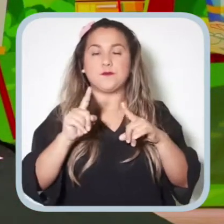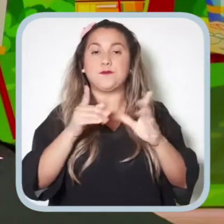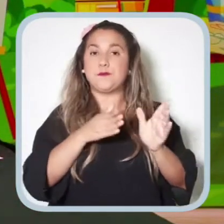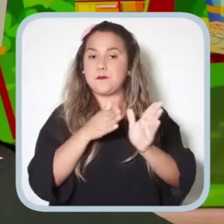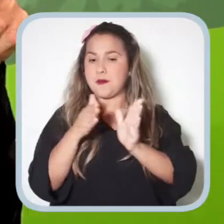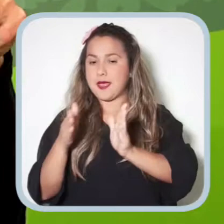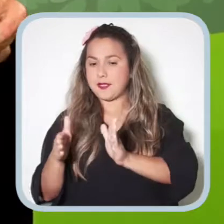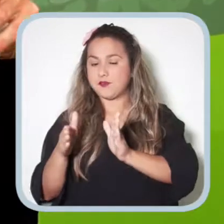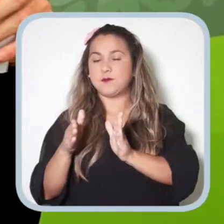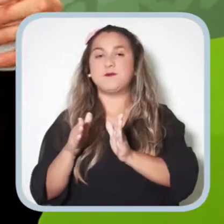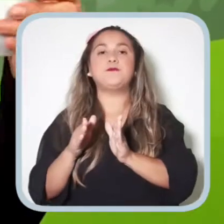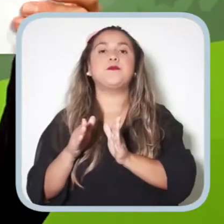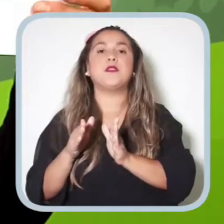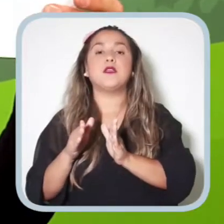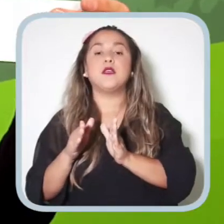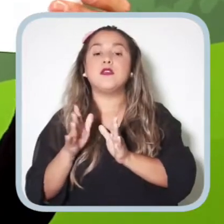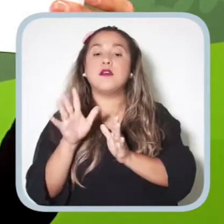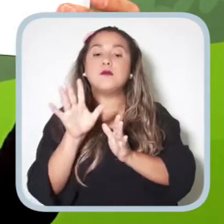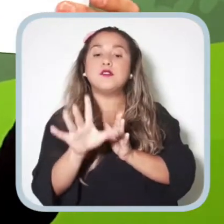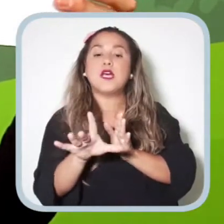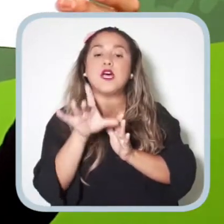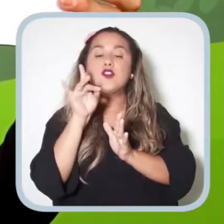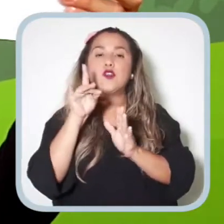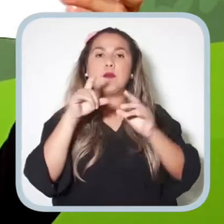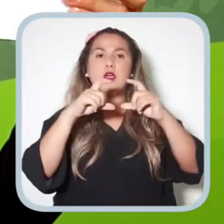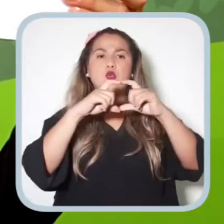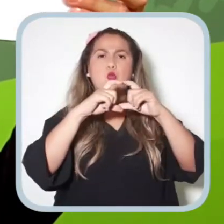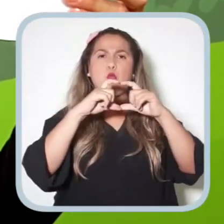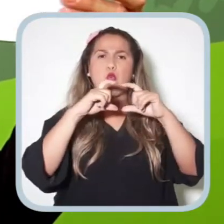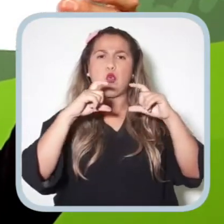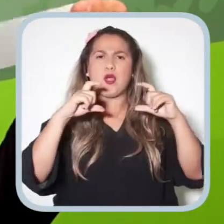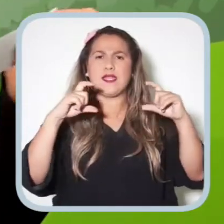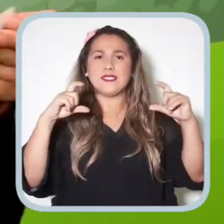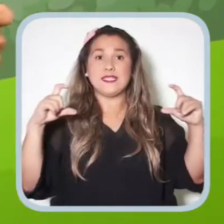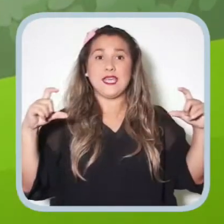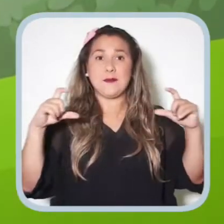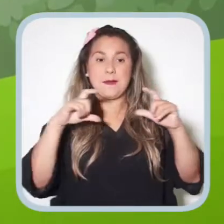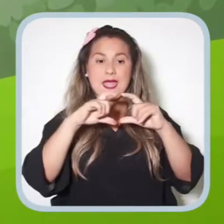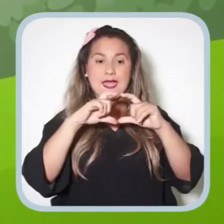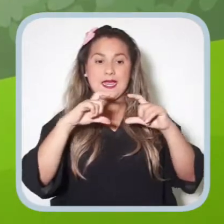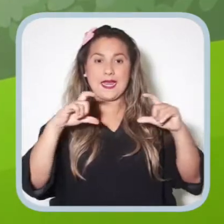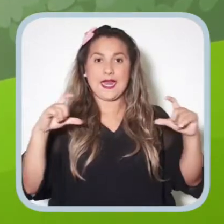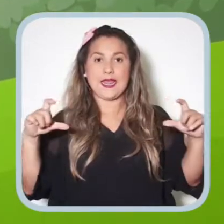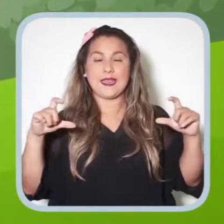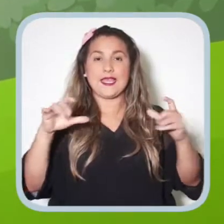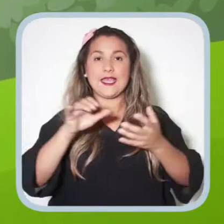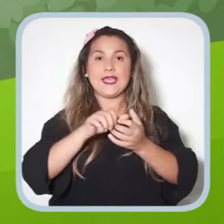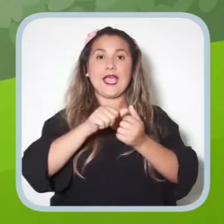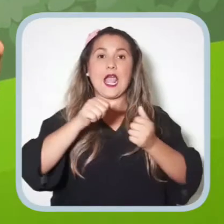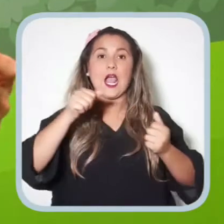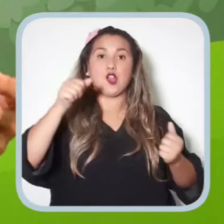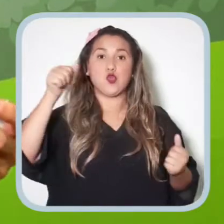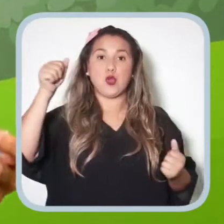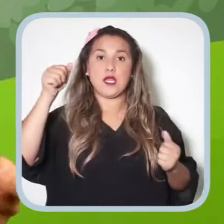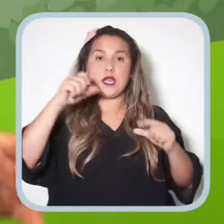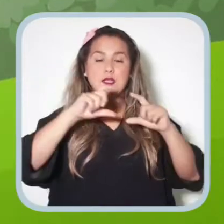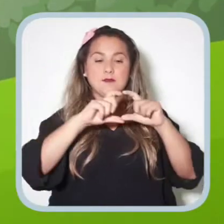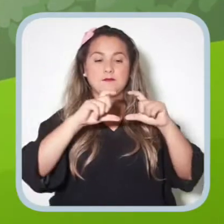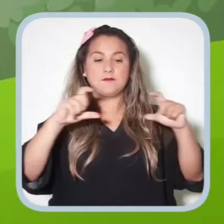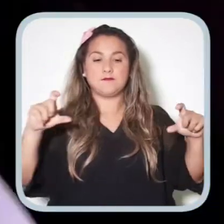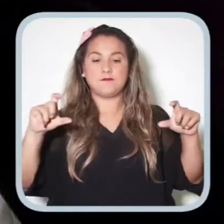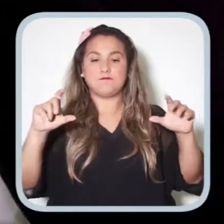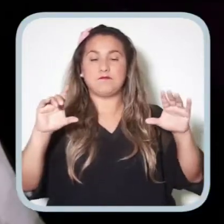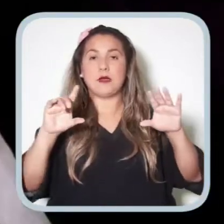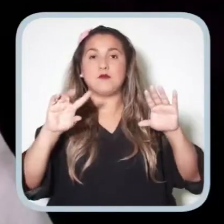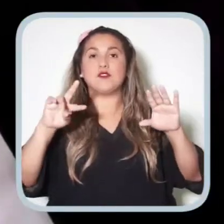tomar la wincha más grande de cartulina. La vamos a doblar a la mitad